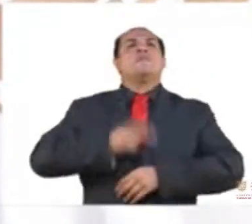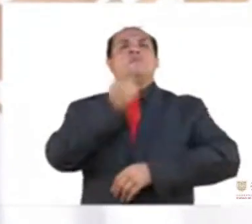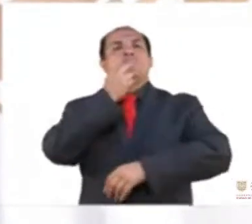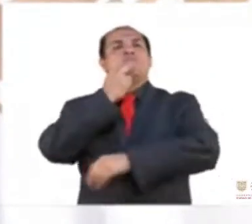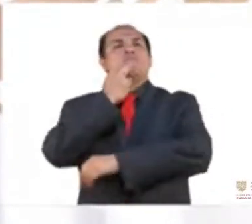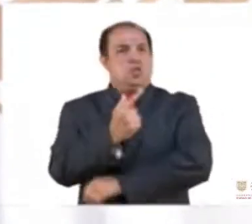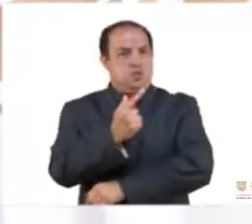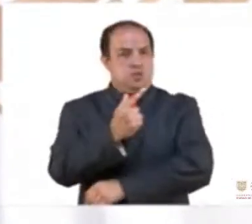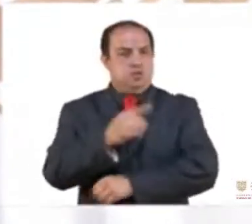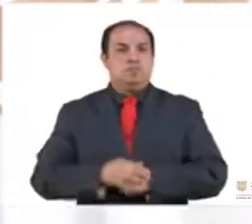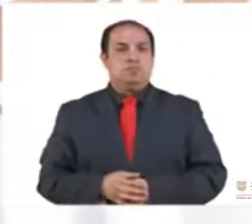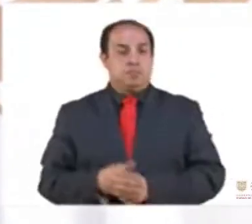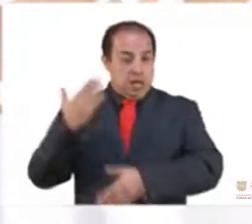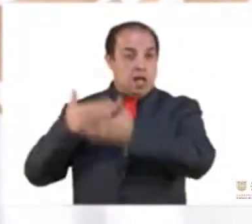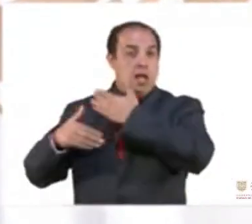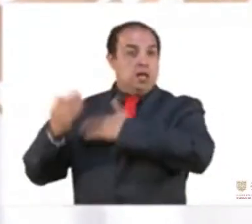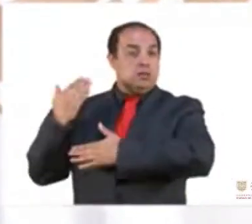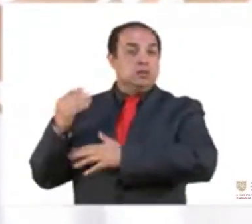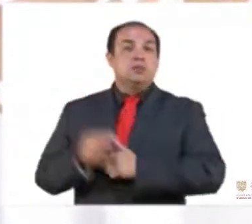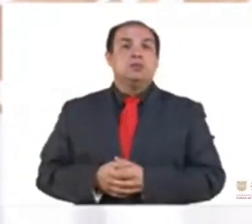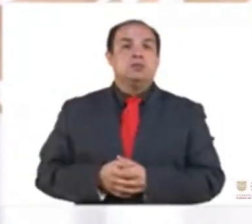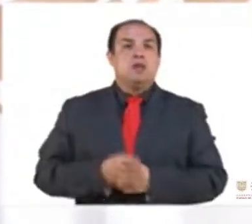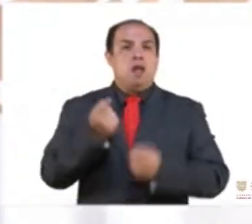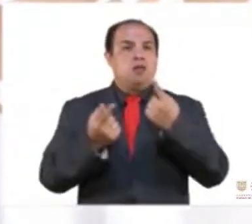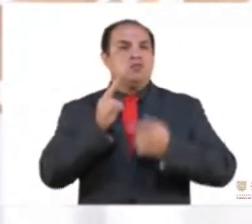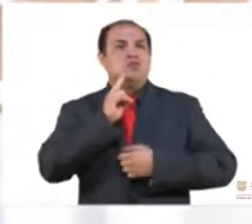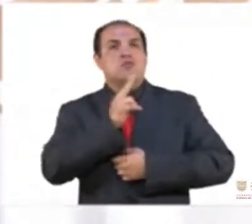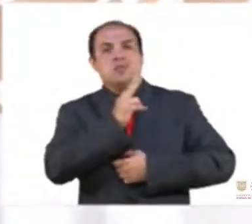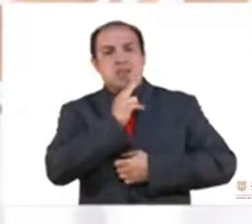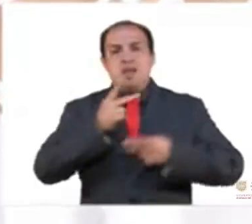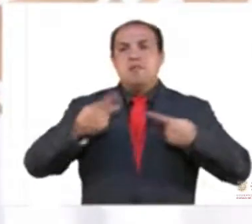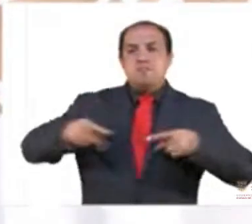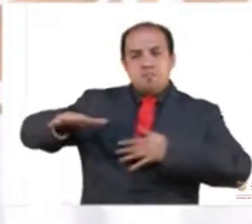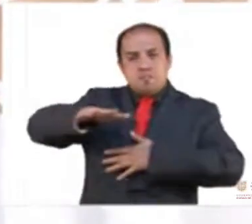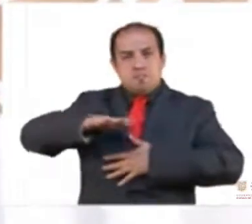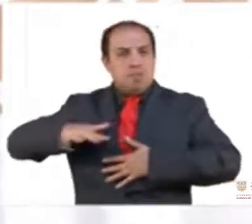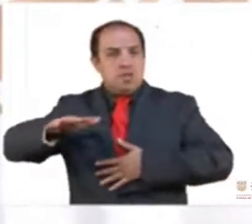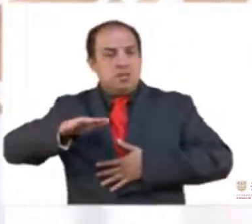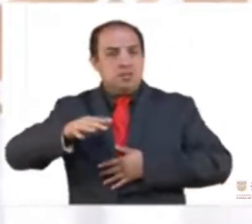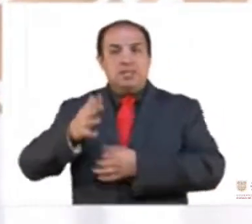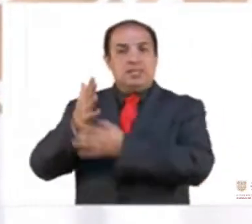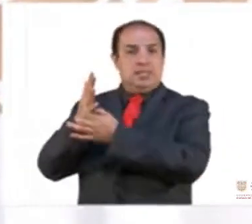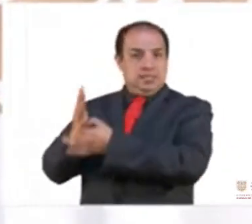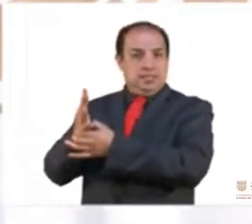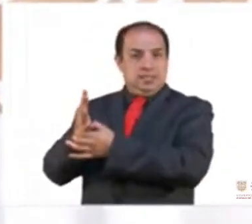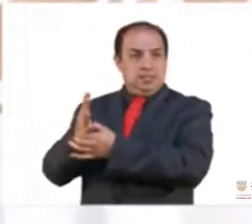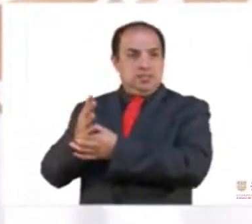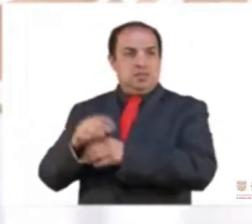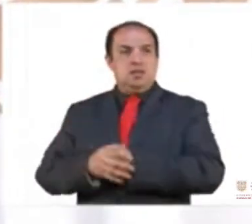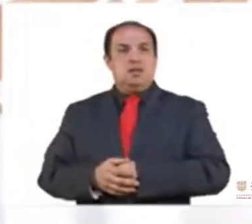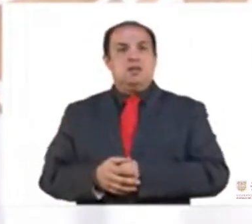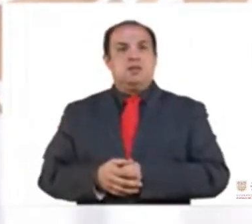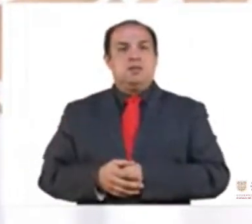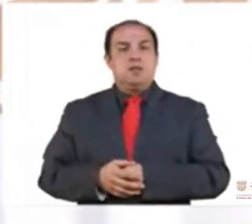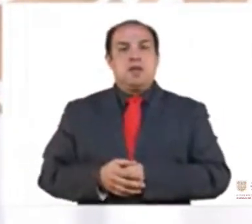Y ya desde entonces había medios, había gente, había que decían se está